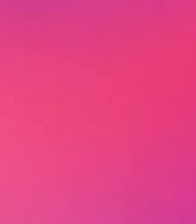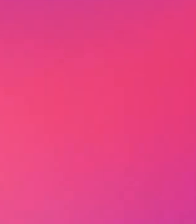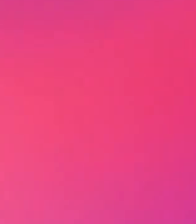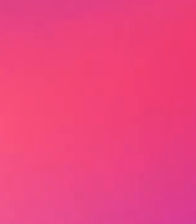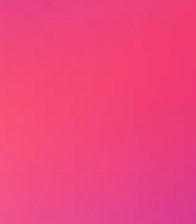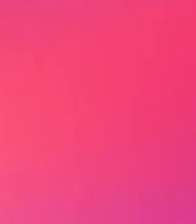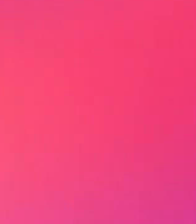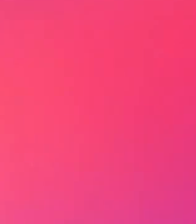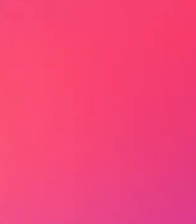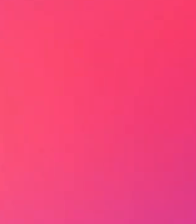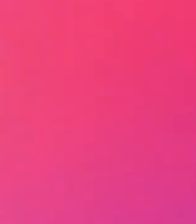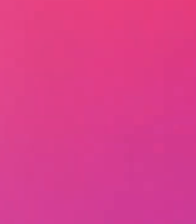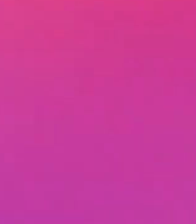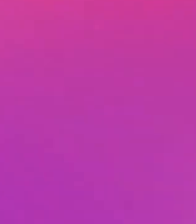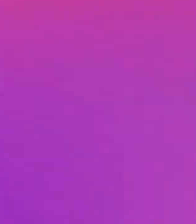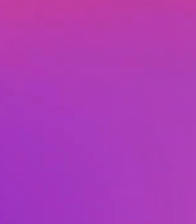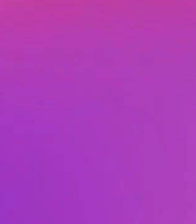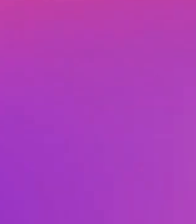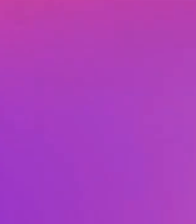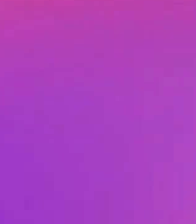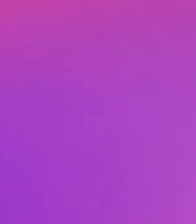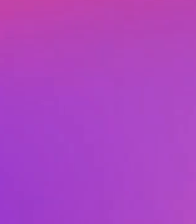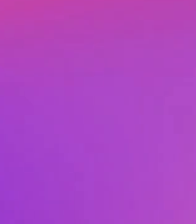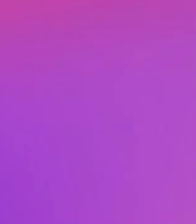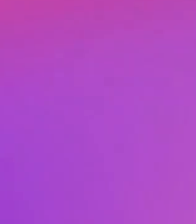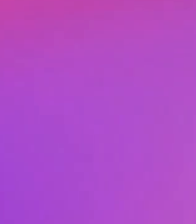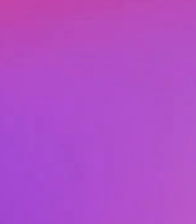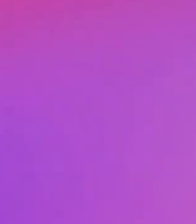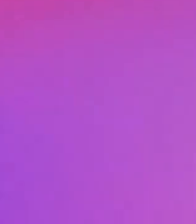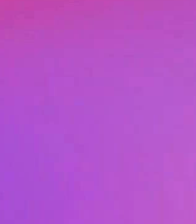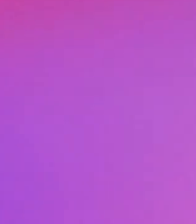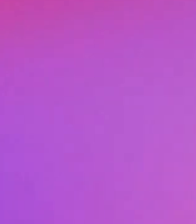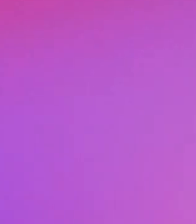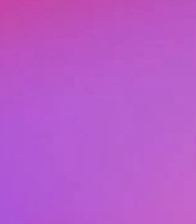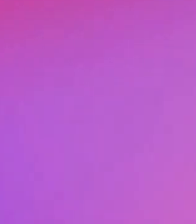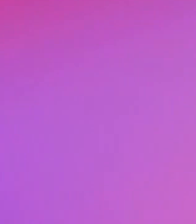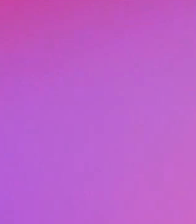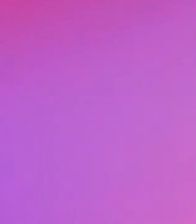conalitec.cep.gov.mx. Y recuerda que también cuentas con el sitio